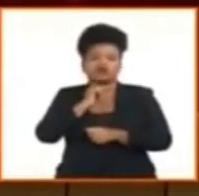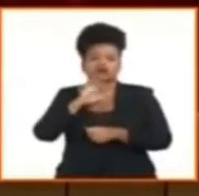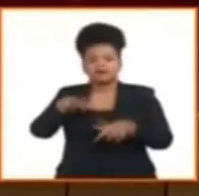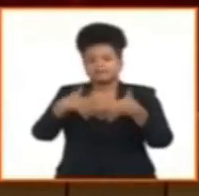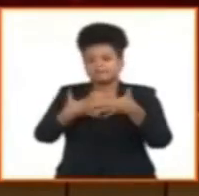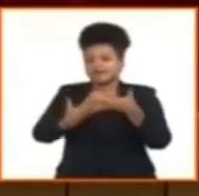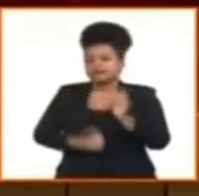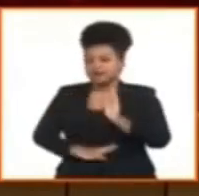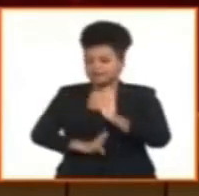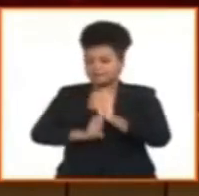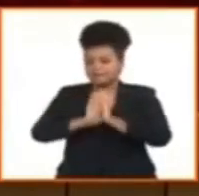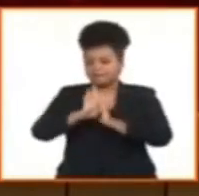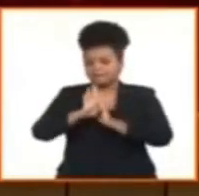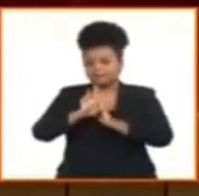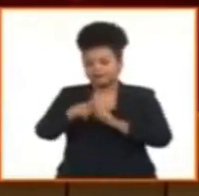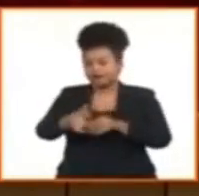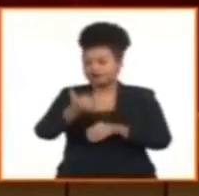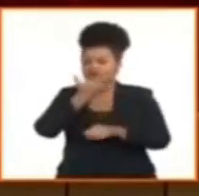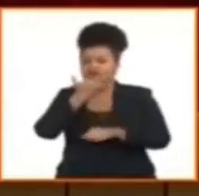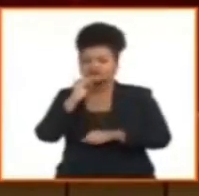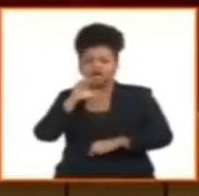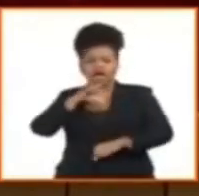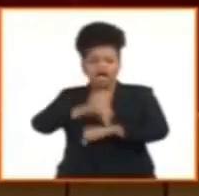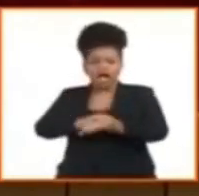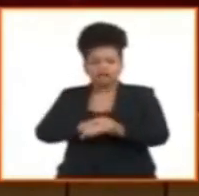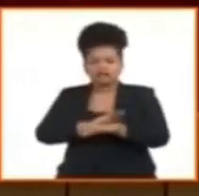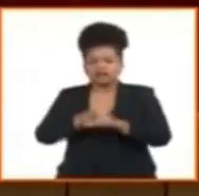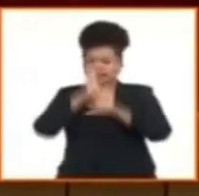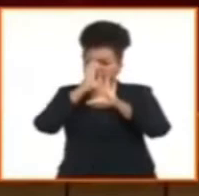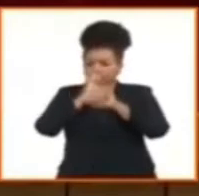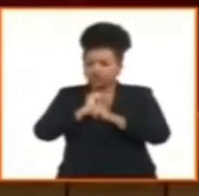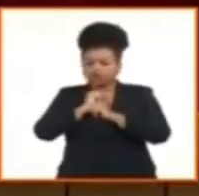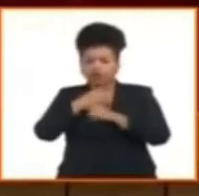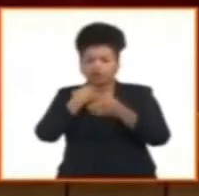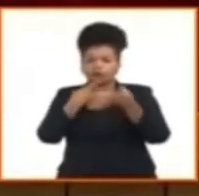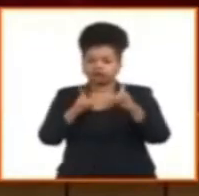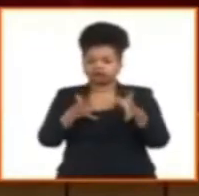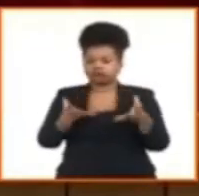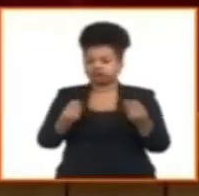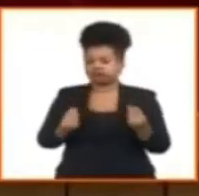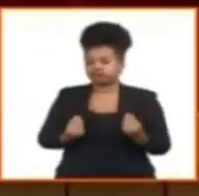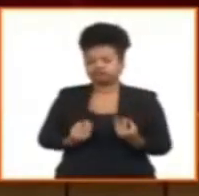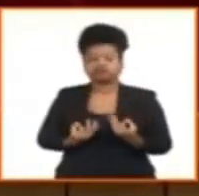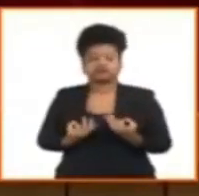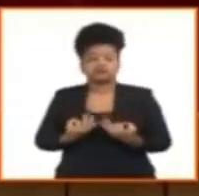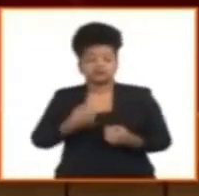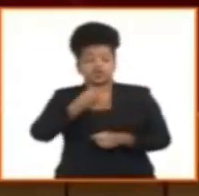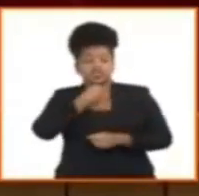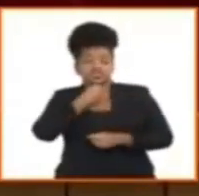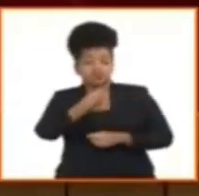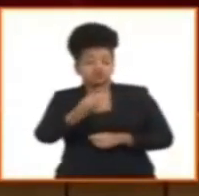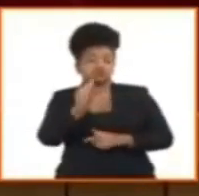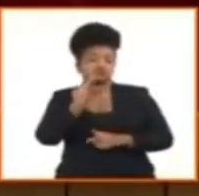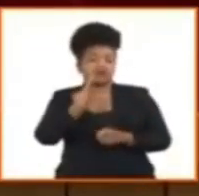a cambio torturas, cárceles secretas, caos y muerte, los perseguidores de quienes denuncian sus atrocidades,